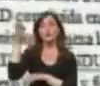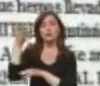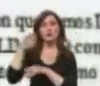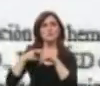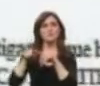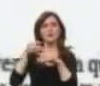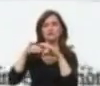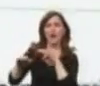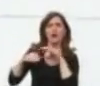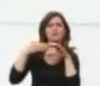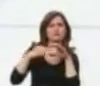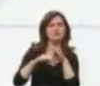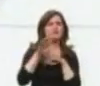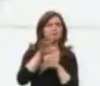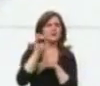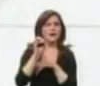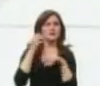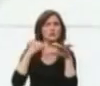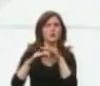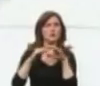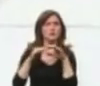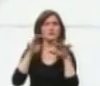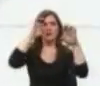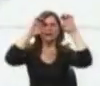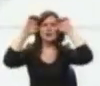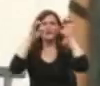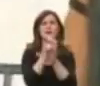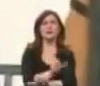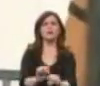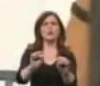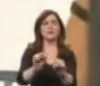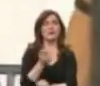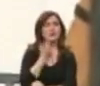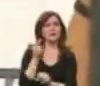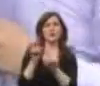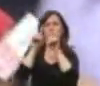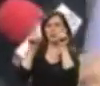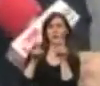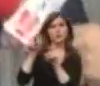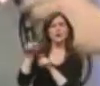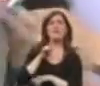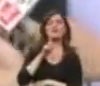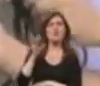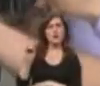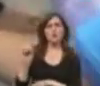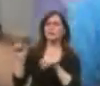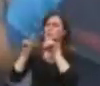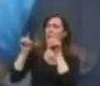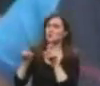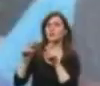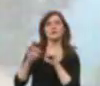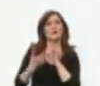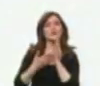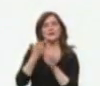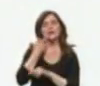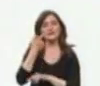con quien Glass intercambió cerca de 30 correos bosquejando estrategias de defensa. Glass consulta recurrentemente a su tío. En este mail, por